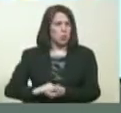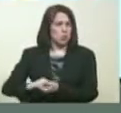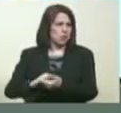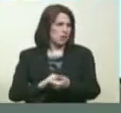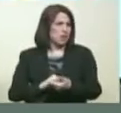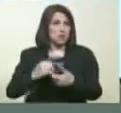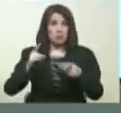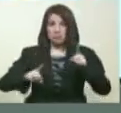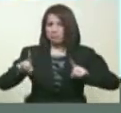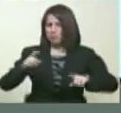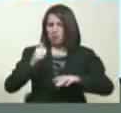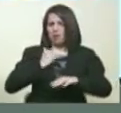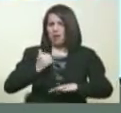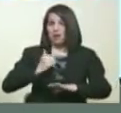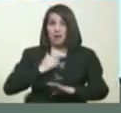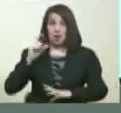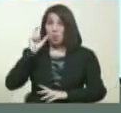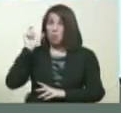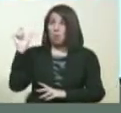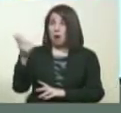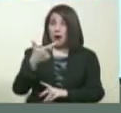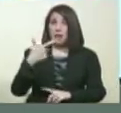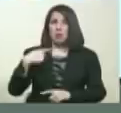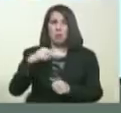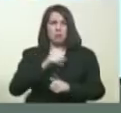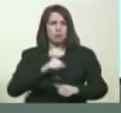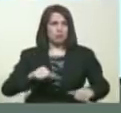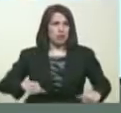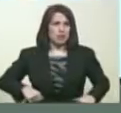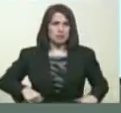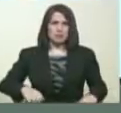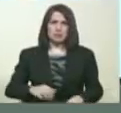¿ah? O en Guárico, o en Portuguesa.